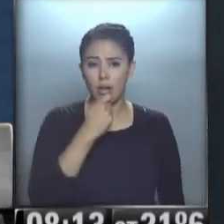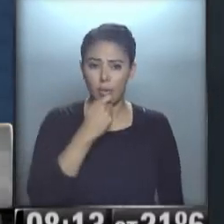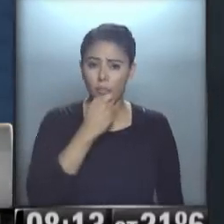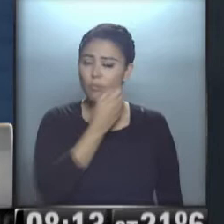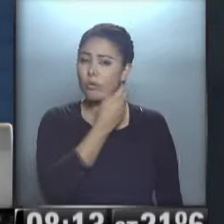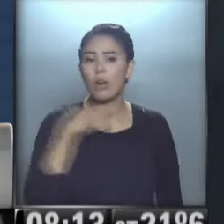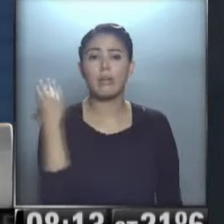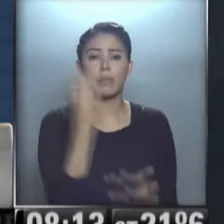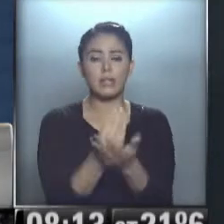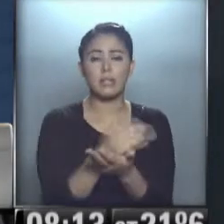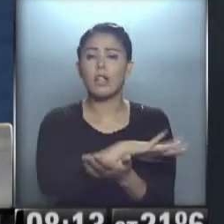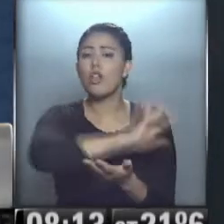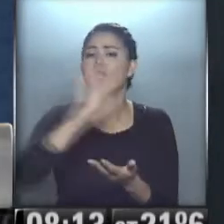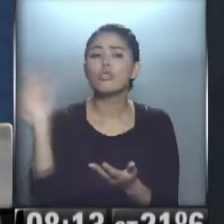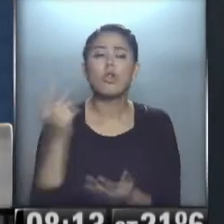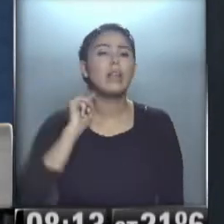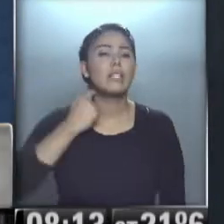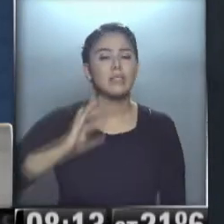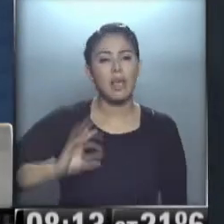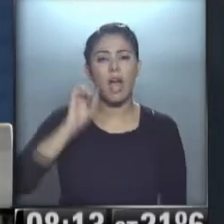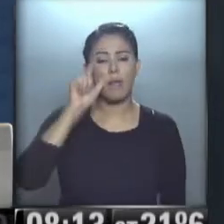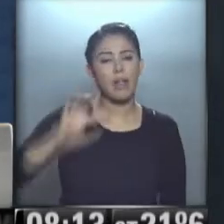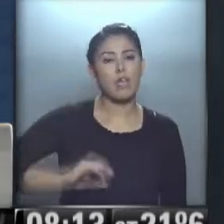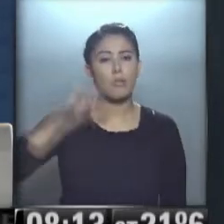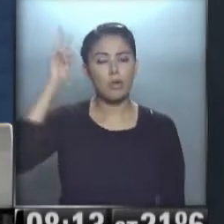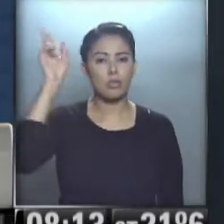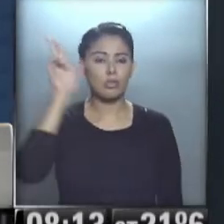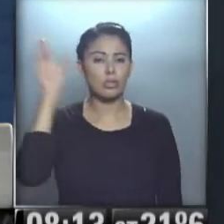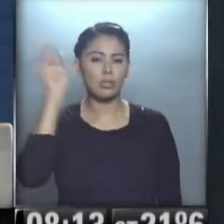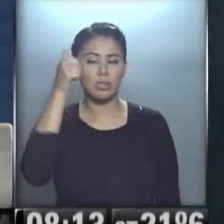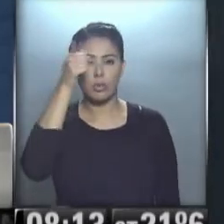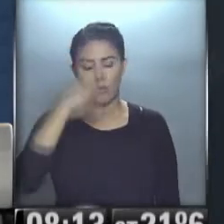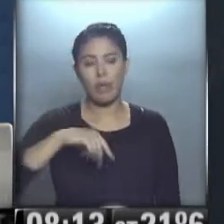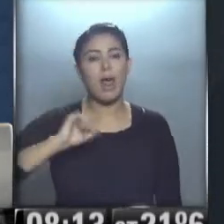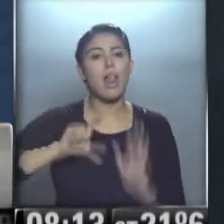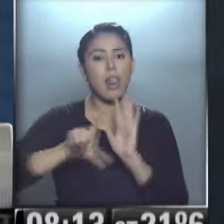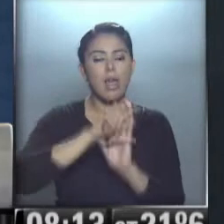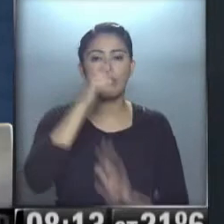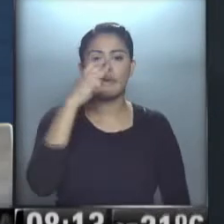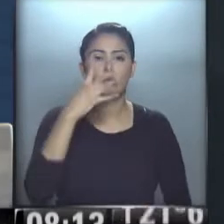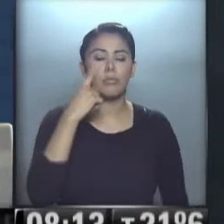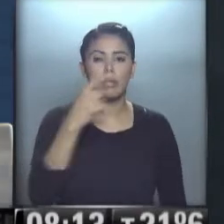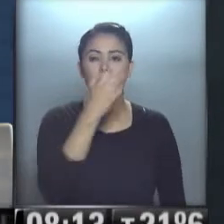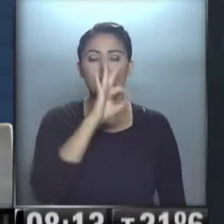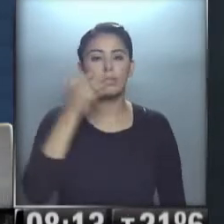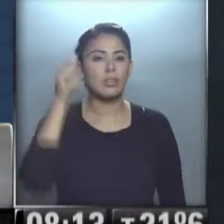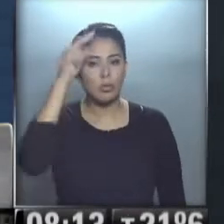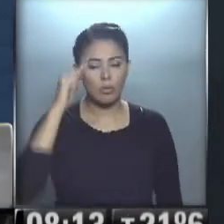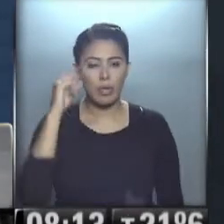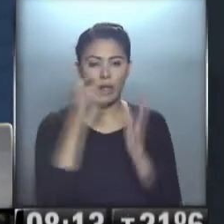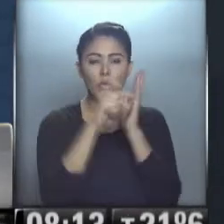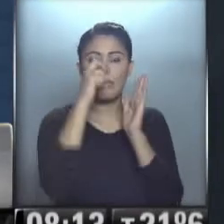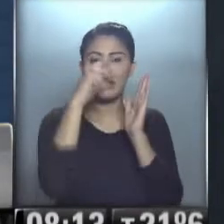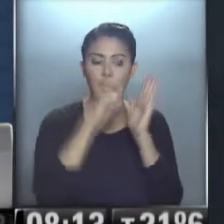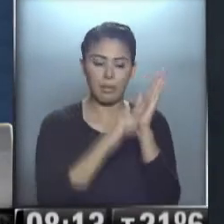en representación de Plaza de Toros del 13 de abril del año 1869, la ley 24.059 en sus artículos 23, 24